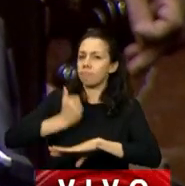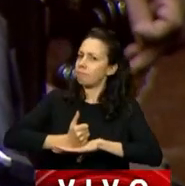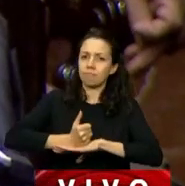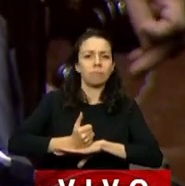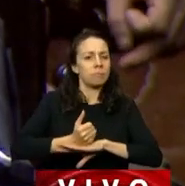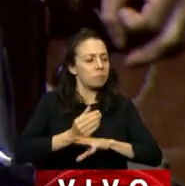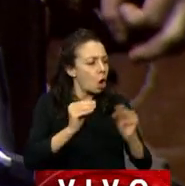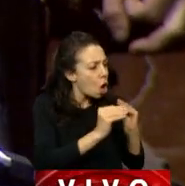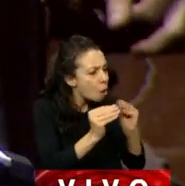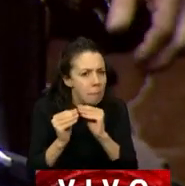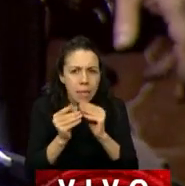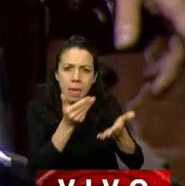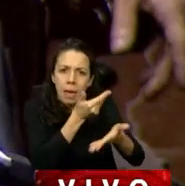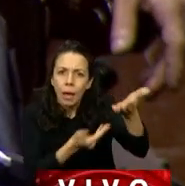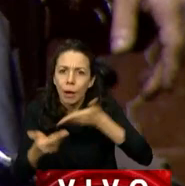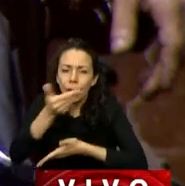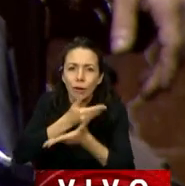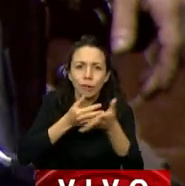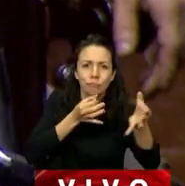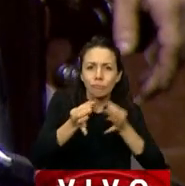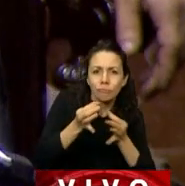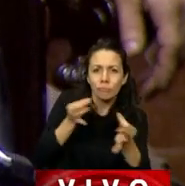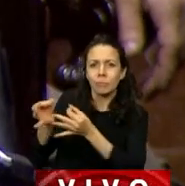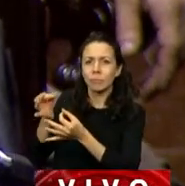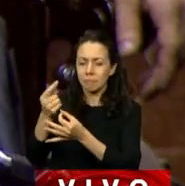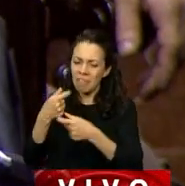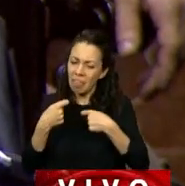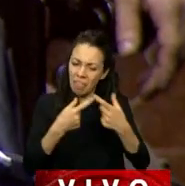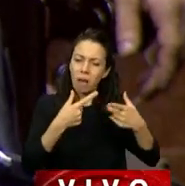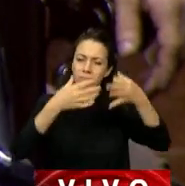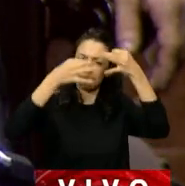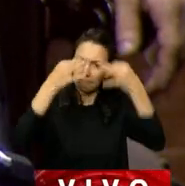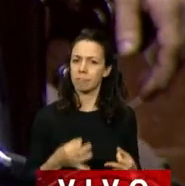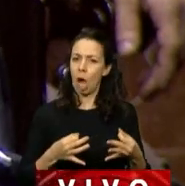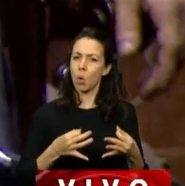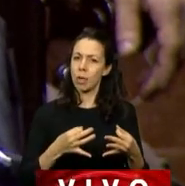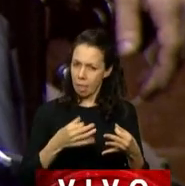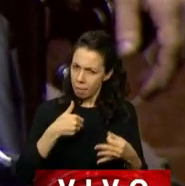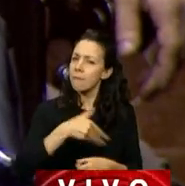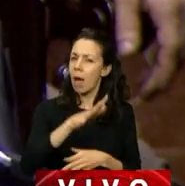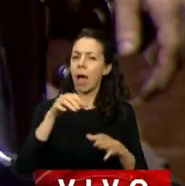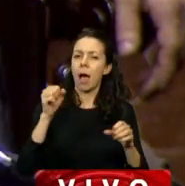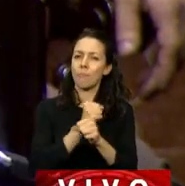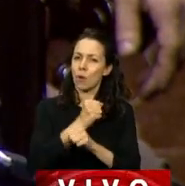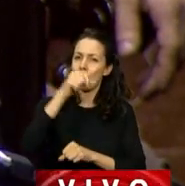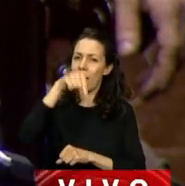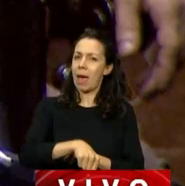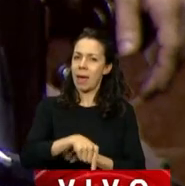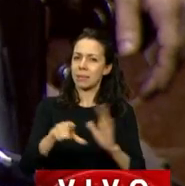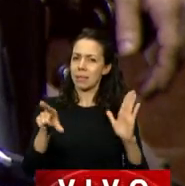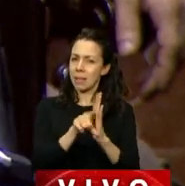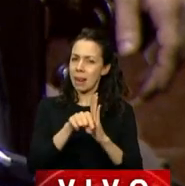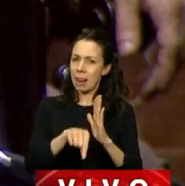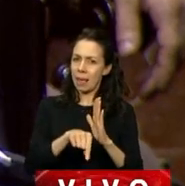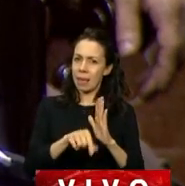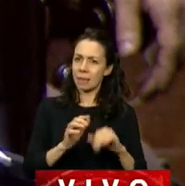los compañeros y dándole la certeza y la seguridad de que esto iba a suceder. Lo que hoy tenemos aquí, que